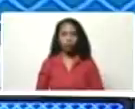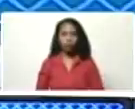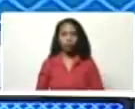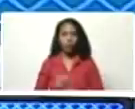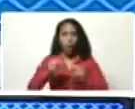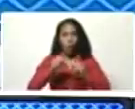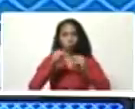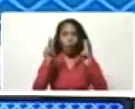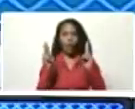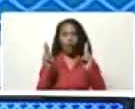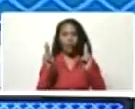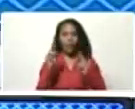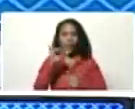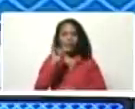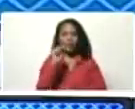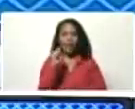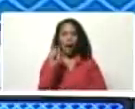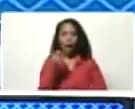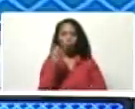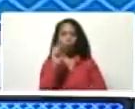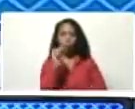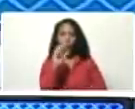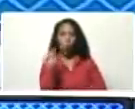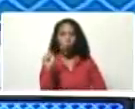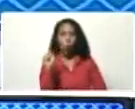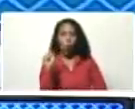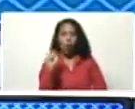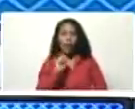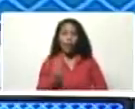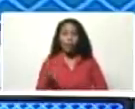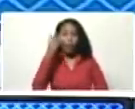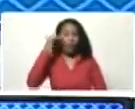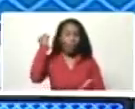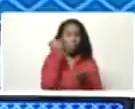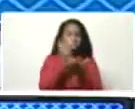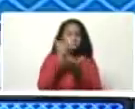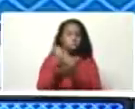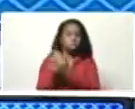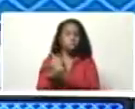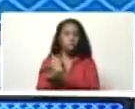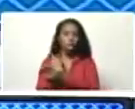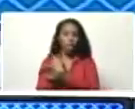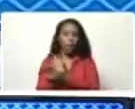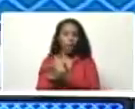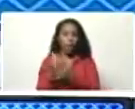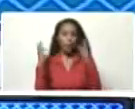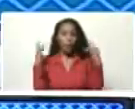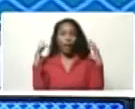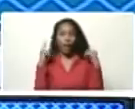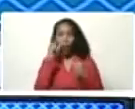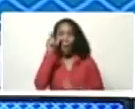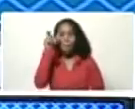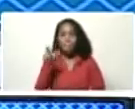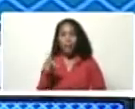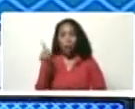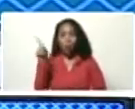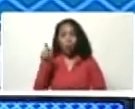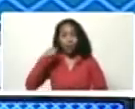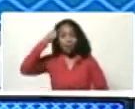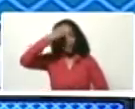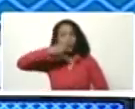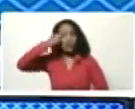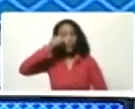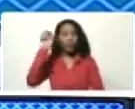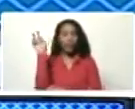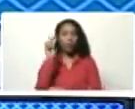Puente Llaguno, claves de una masacre, de Ángel Palacio, un cineasta